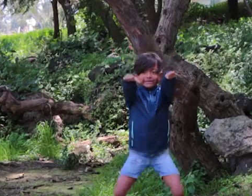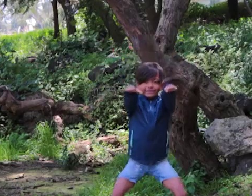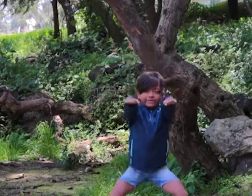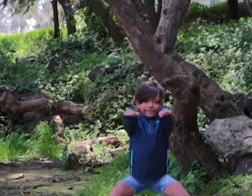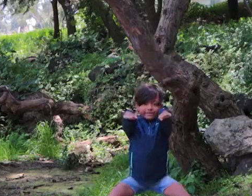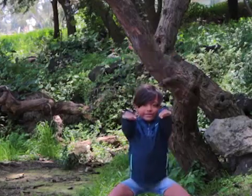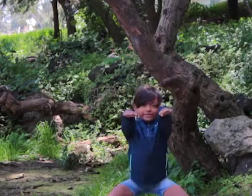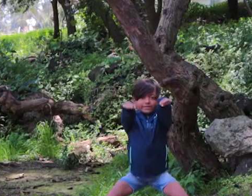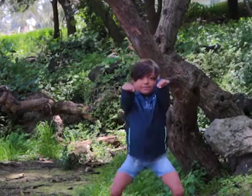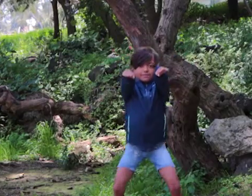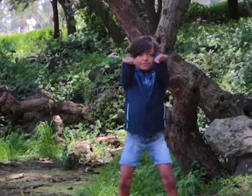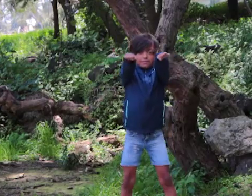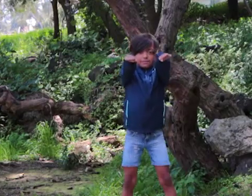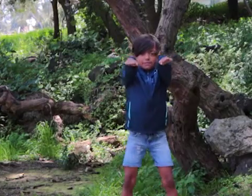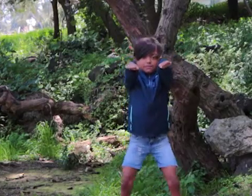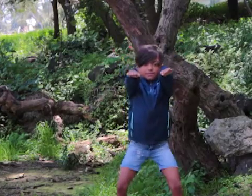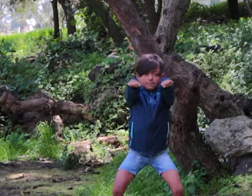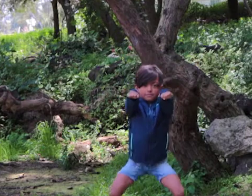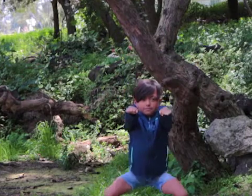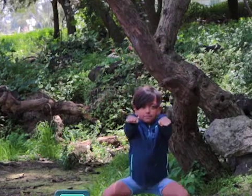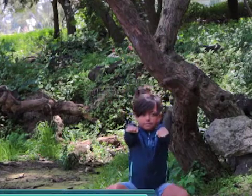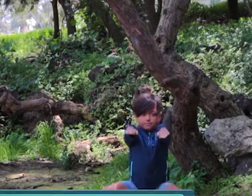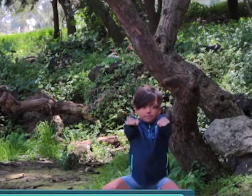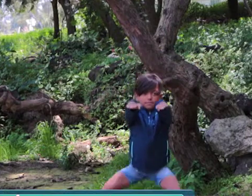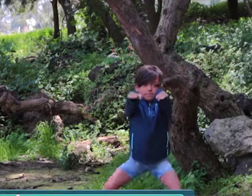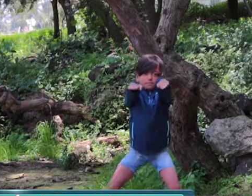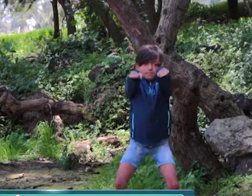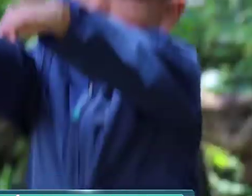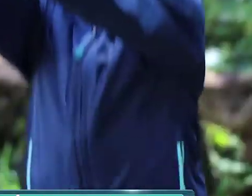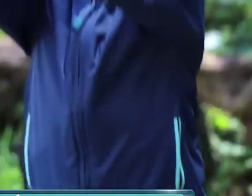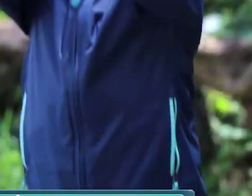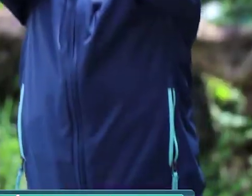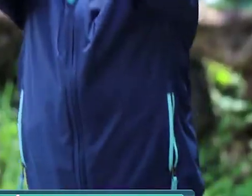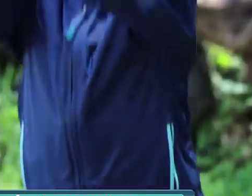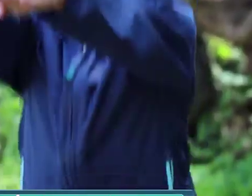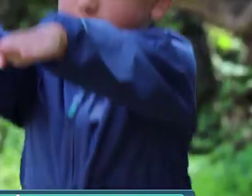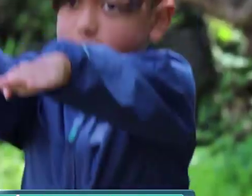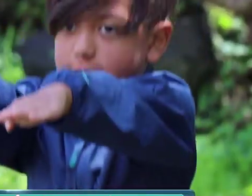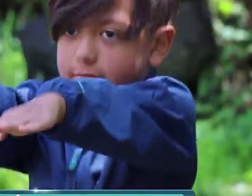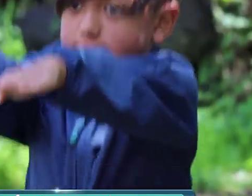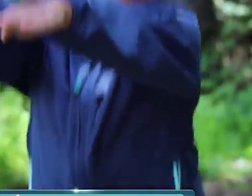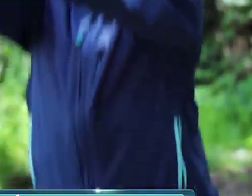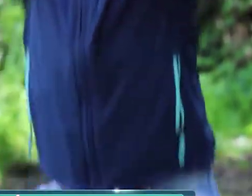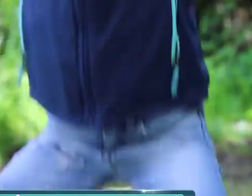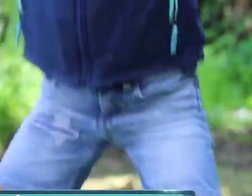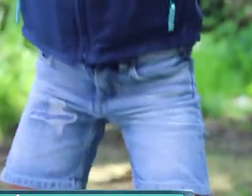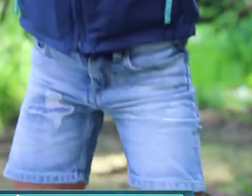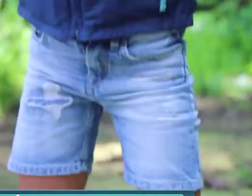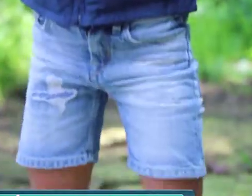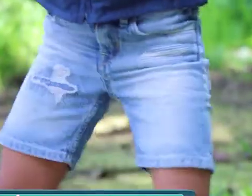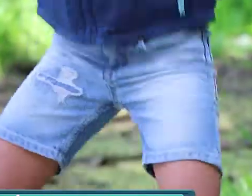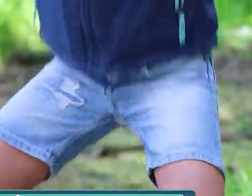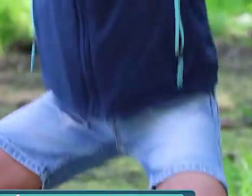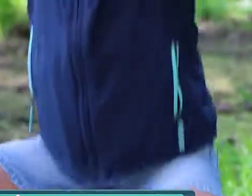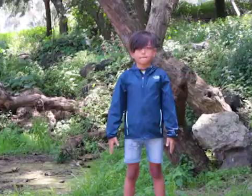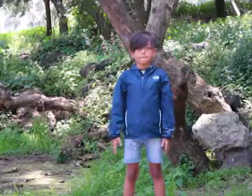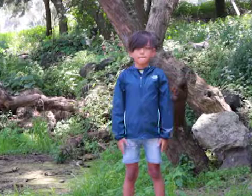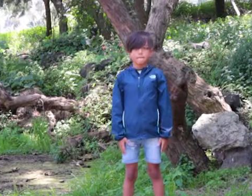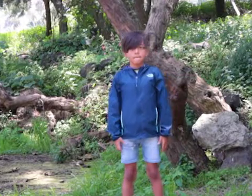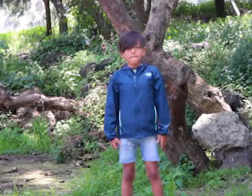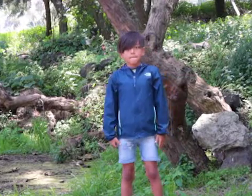Bajamos, flexionamos. Muy bien, exactamente ahí. Muy bien hecho, Yair. Ahí bien, una más.